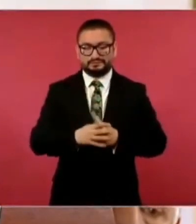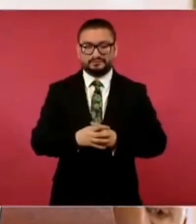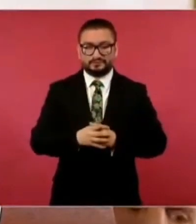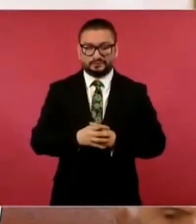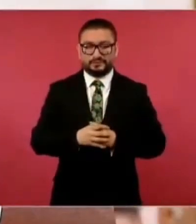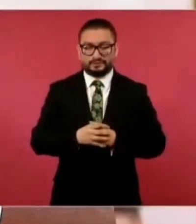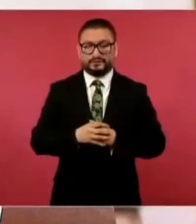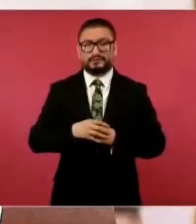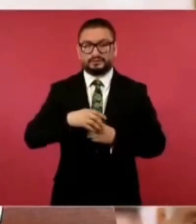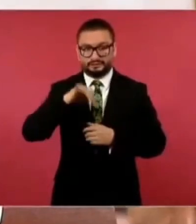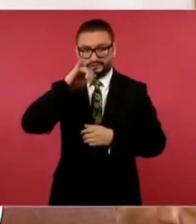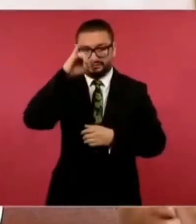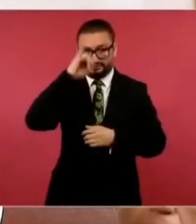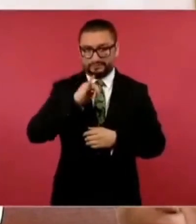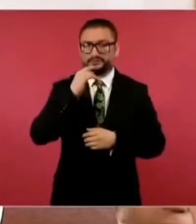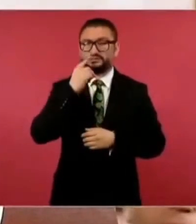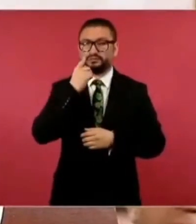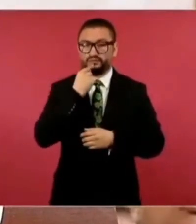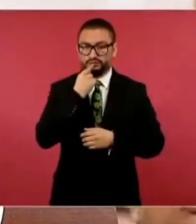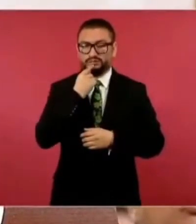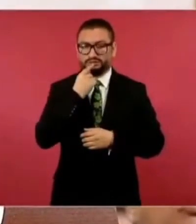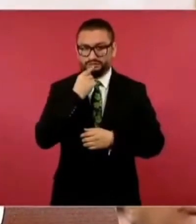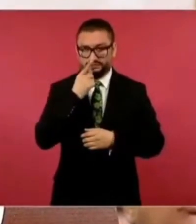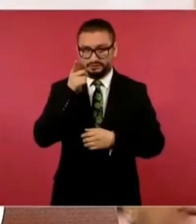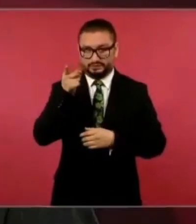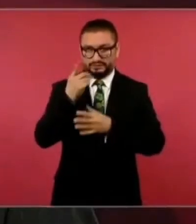del jefe de la policía,